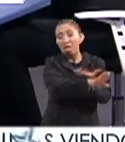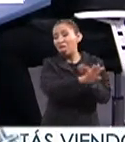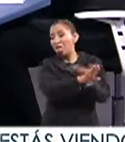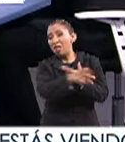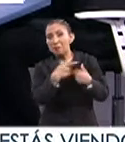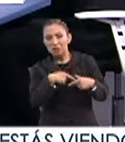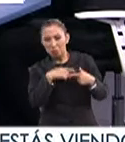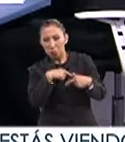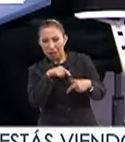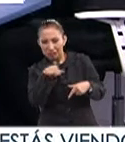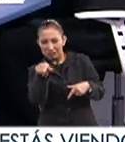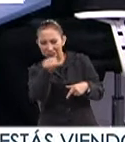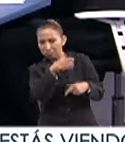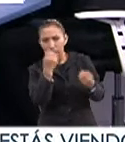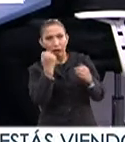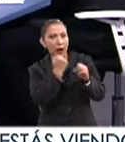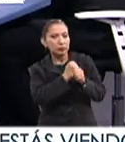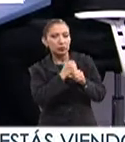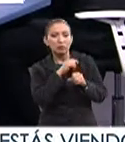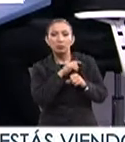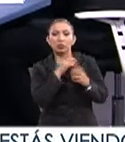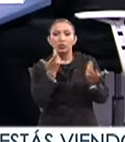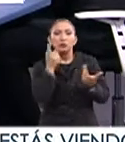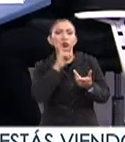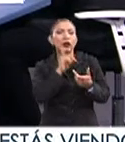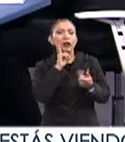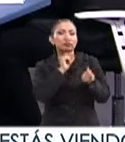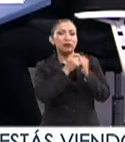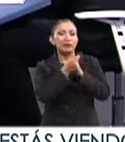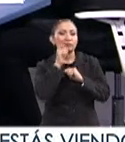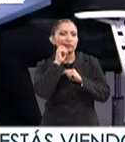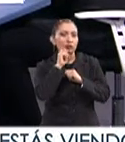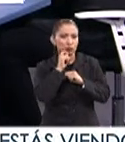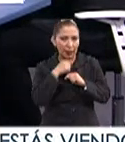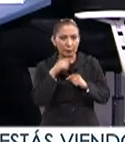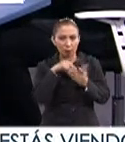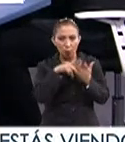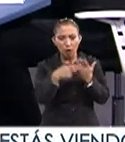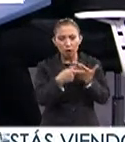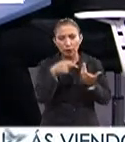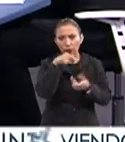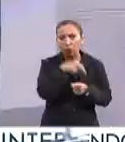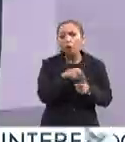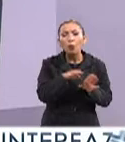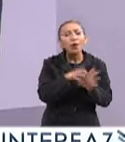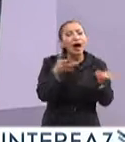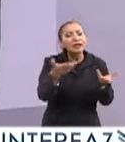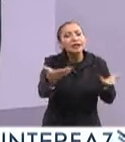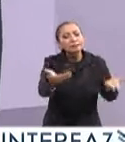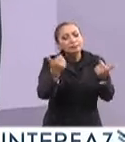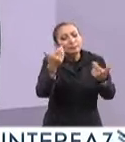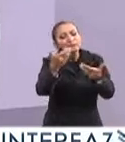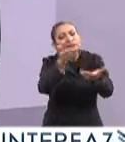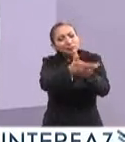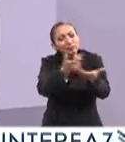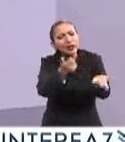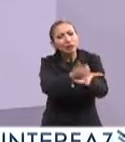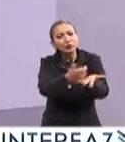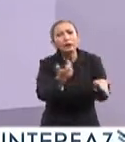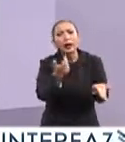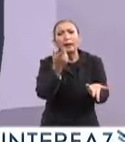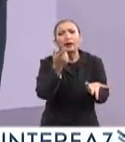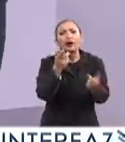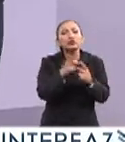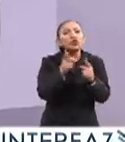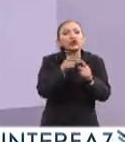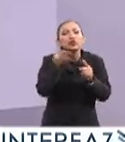por la sociedad por mucho tiempo, como son las mujeres transexuales en este proyecto en específico. ¿Cómo se logra acercarles este tipo de herramientas?